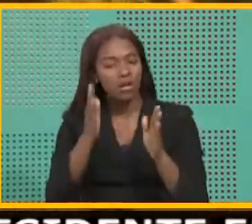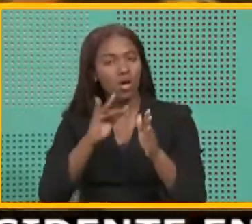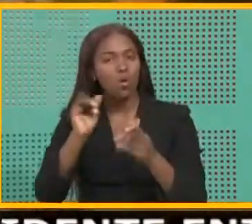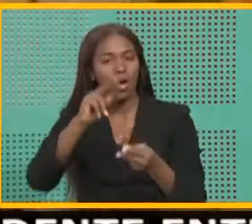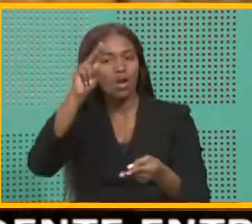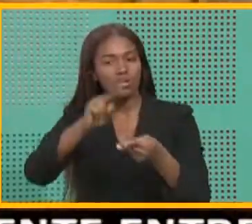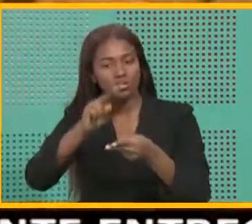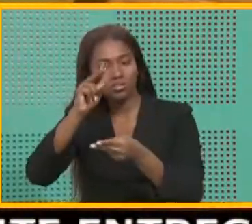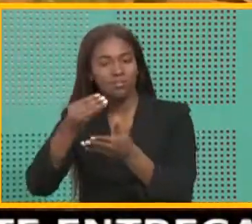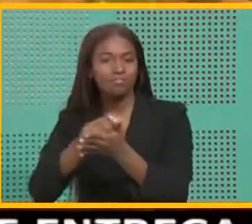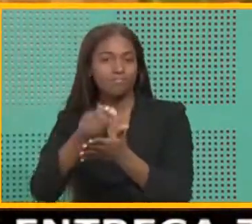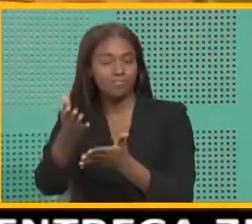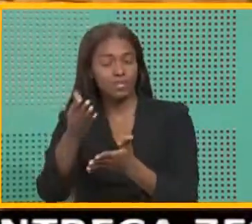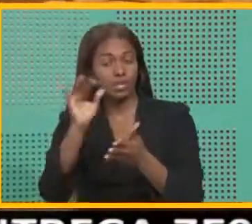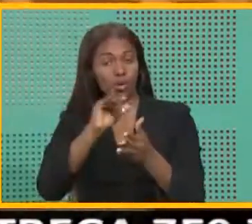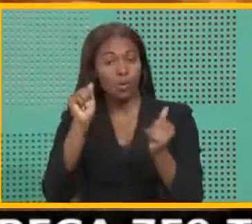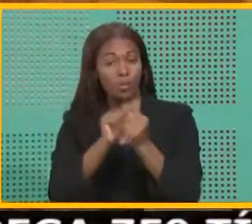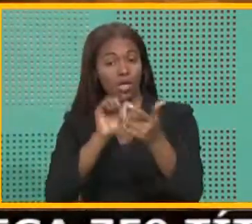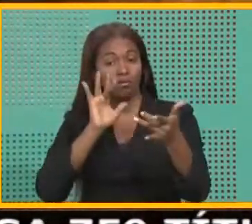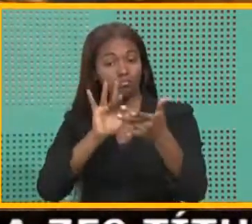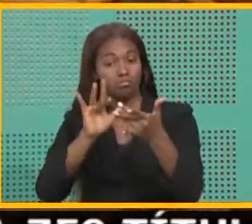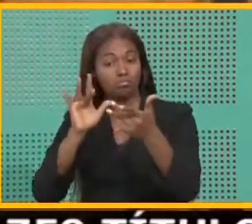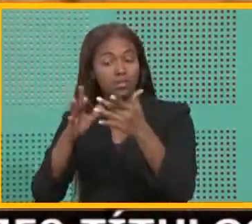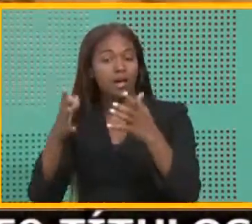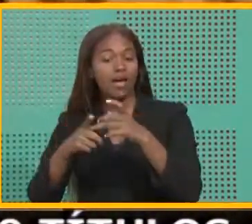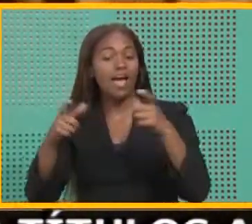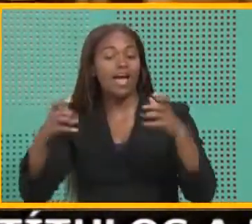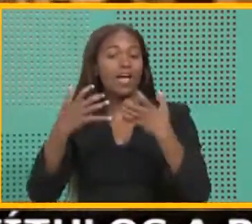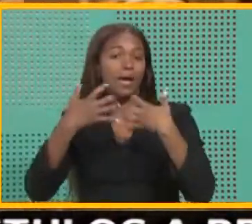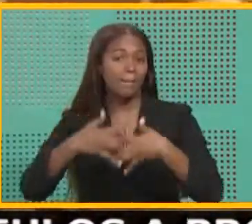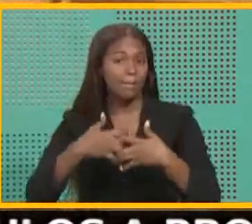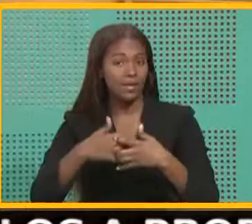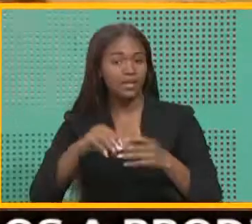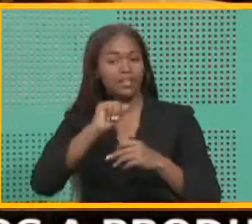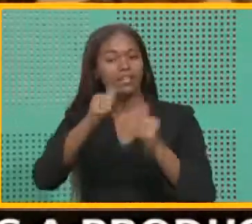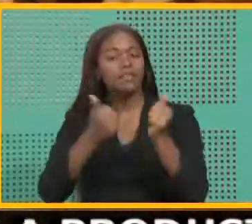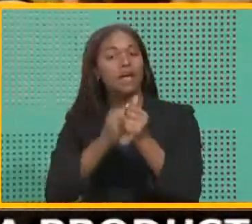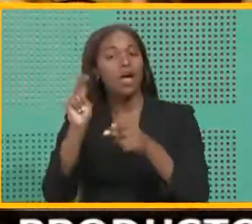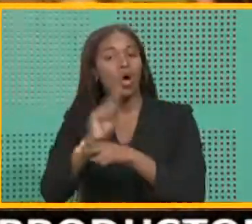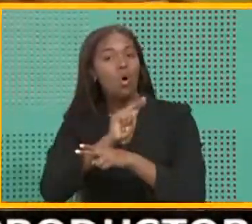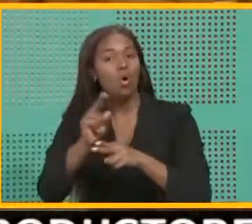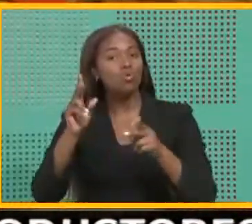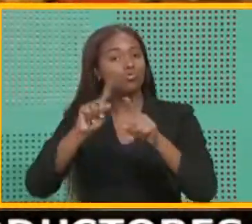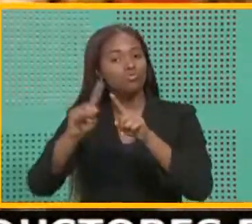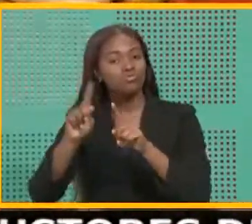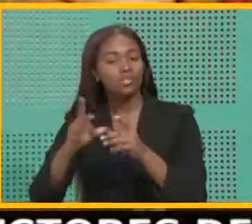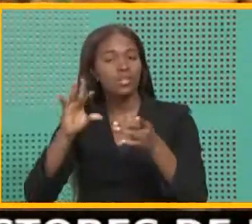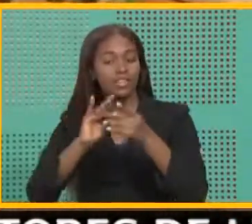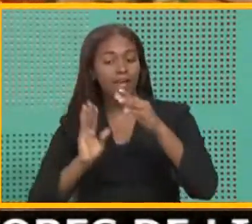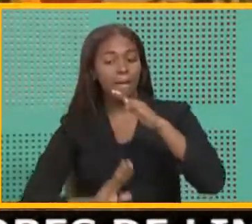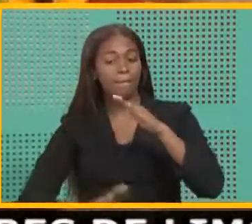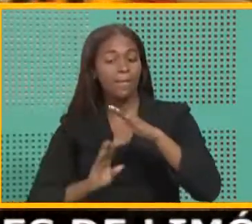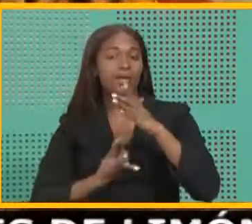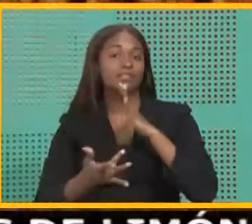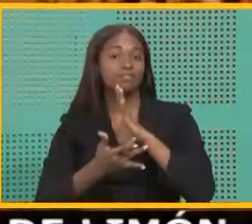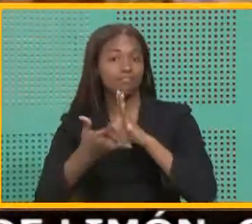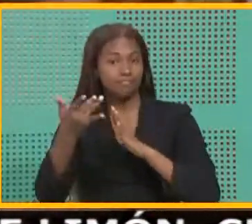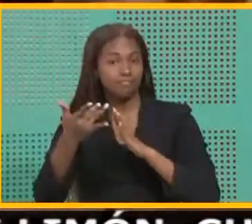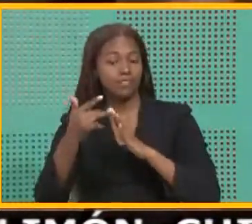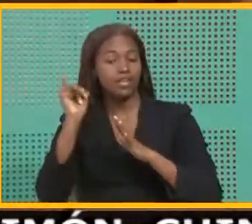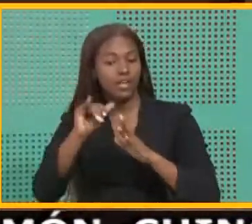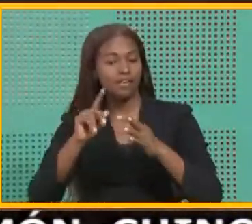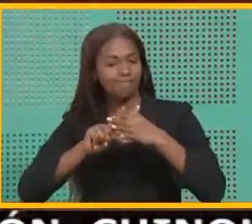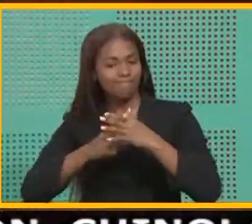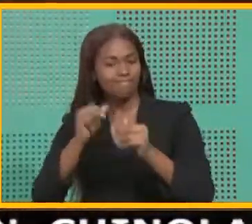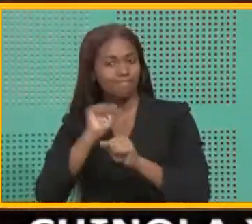reducir costos, y así conectarse a grandes empresas tractoras a través del uso de herramientas de base tecnológica. La iniciativa